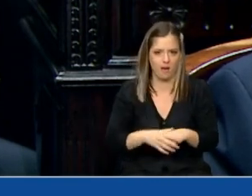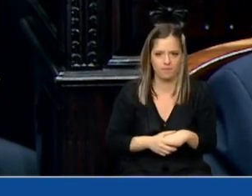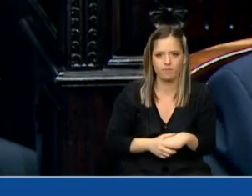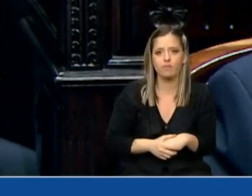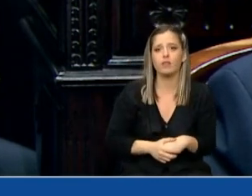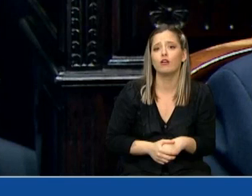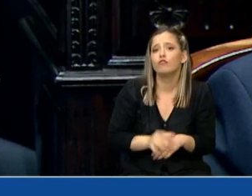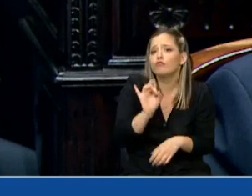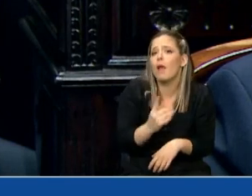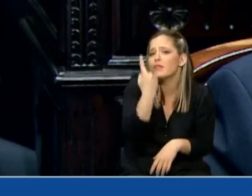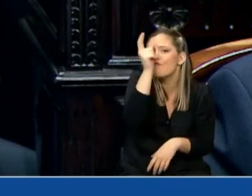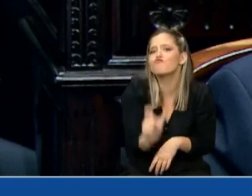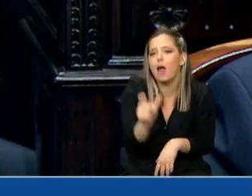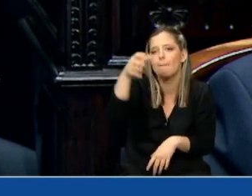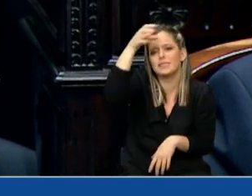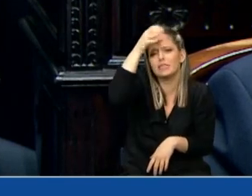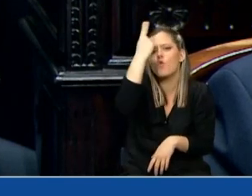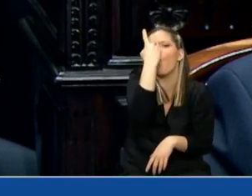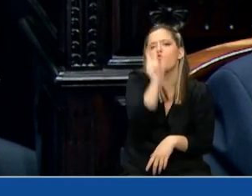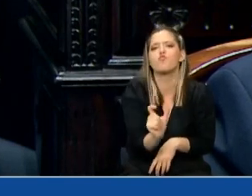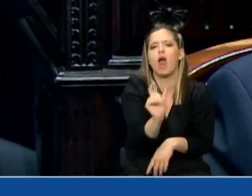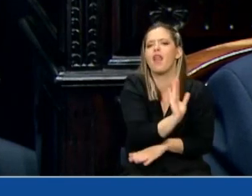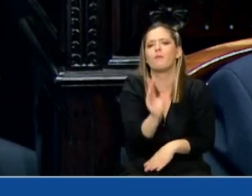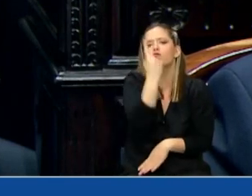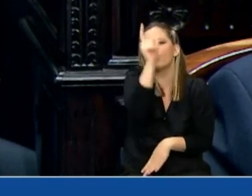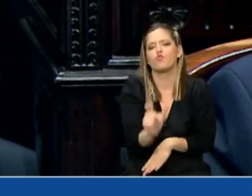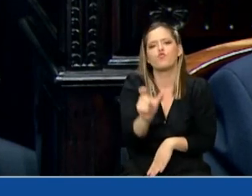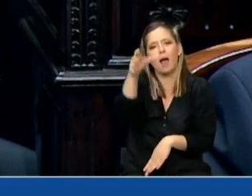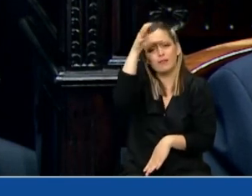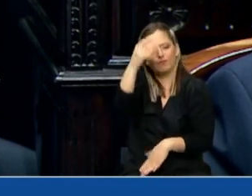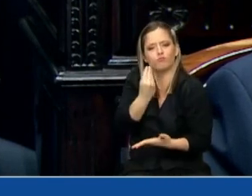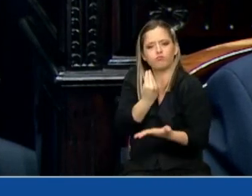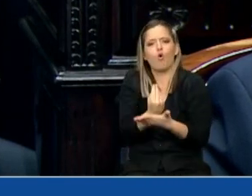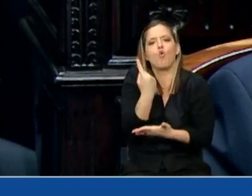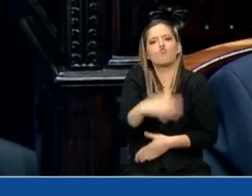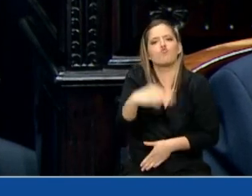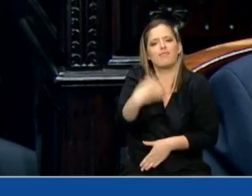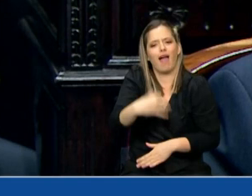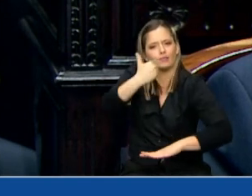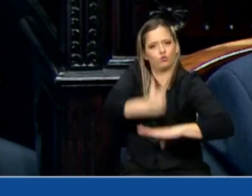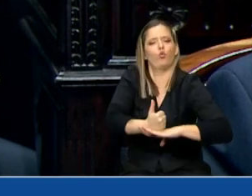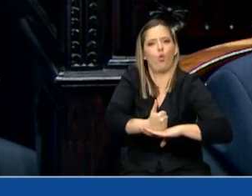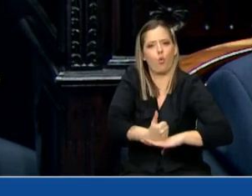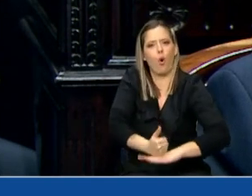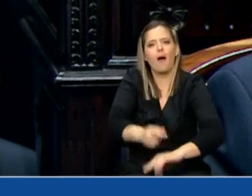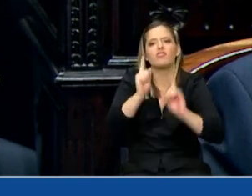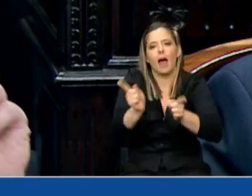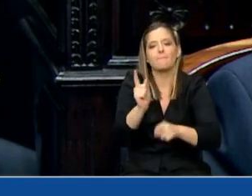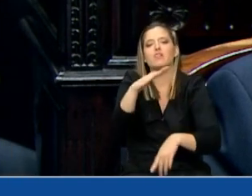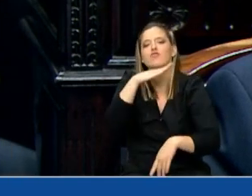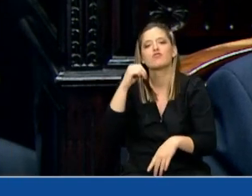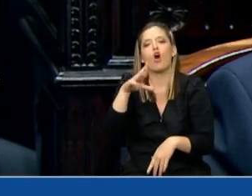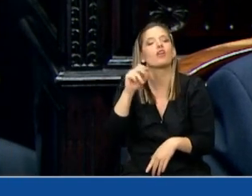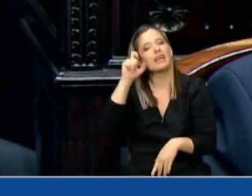Fue solamente Patricia Bullrich, la única candidata a presidenta que estuvo ahí. Fue Jorge Macri,